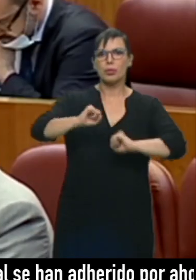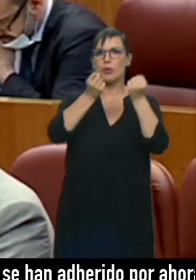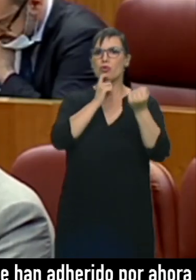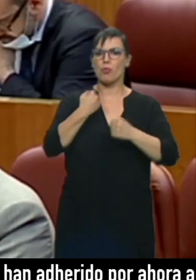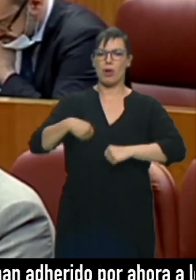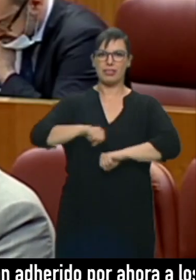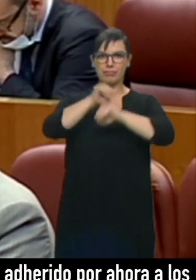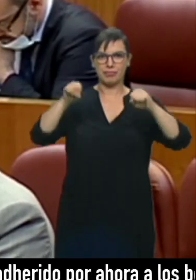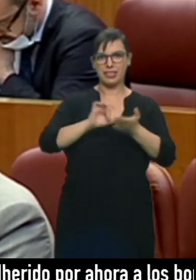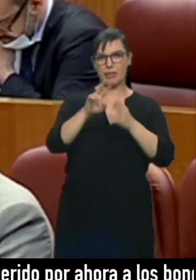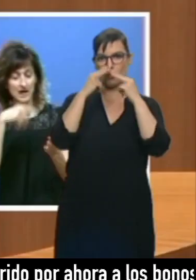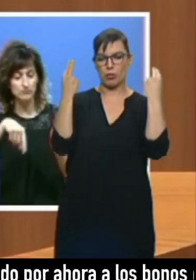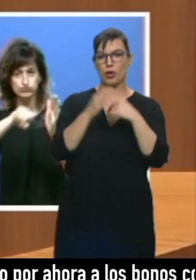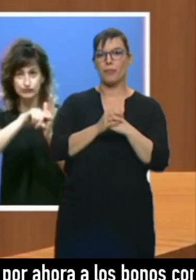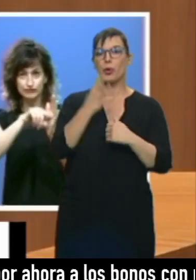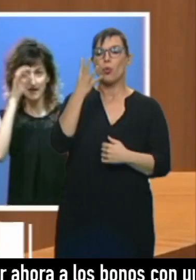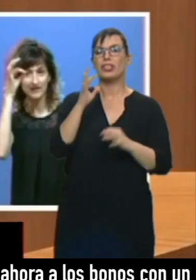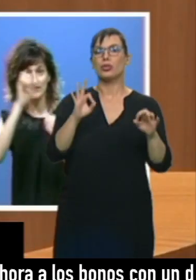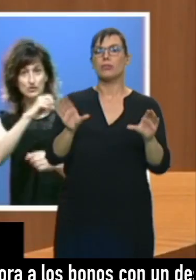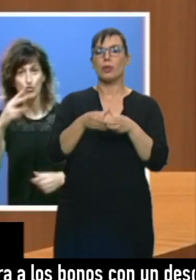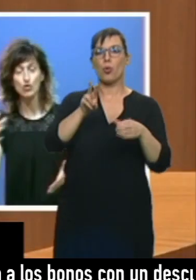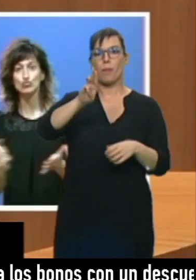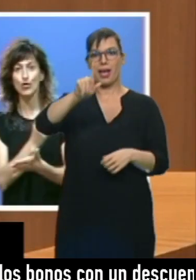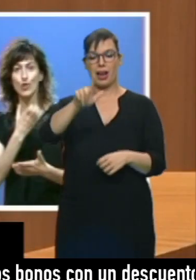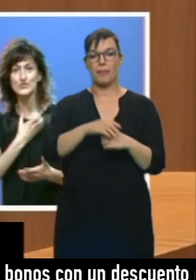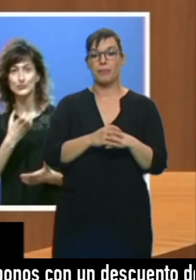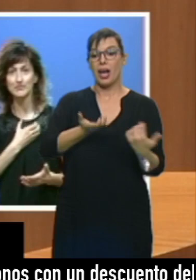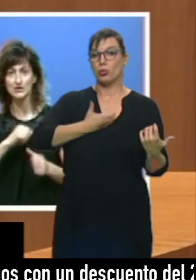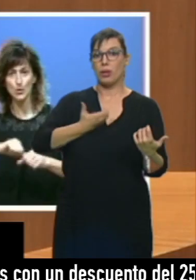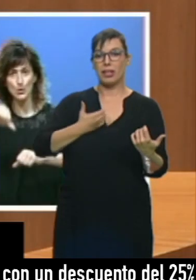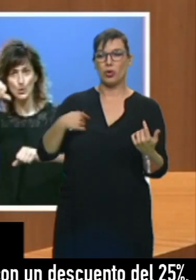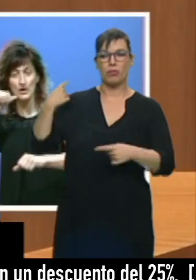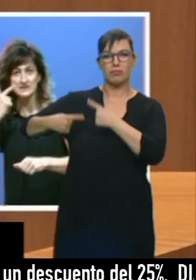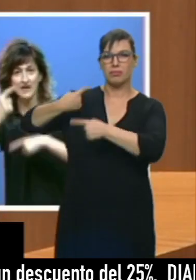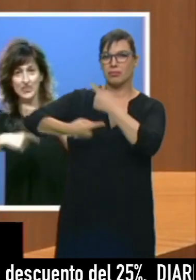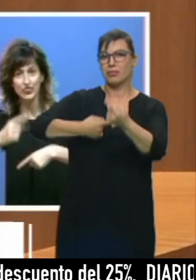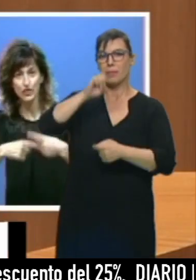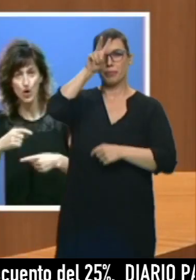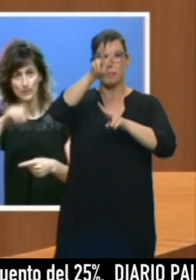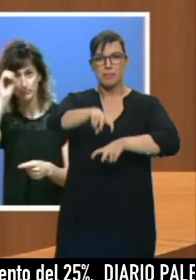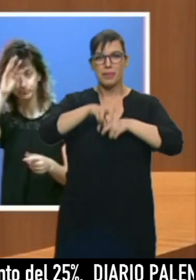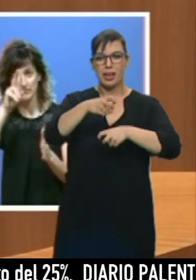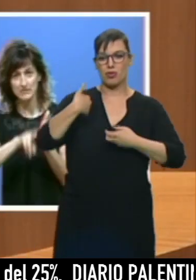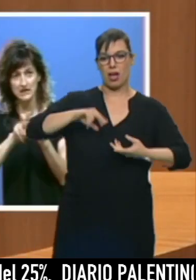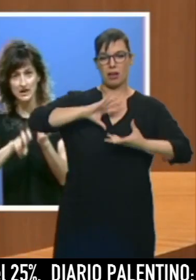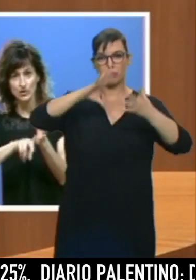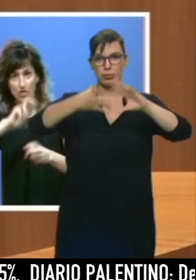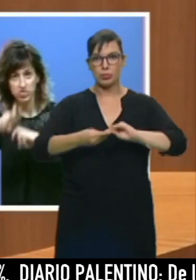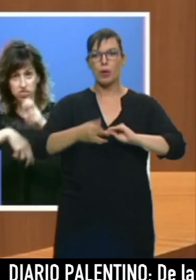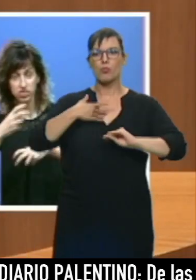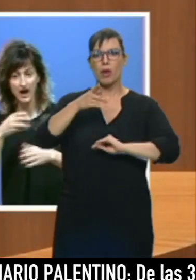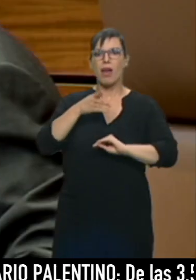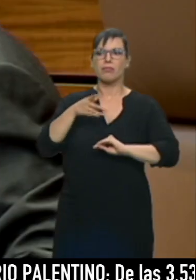Cuatro propuestas se han aprobado de UPL. Que todos los ayuntamientos que tradicionalmente han sido mineros y que han pasado por esa reconversión minera puedan